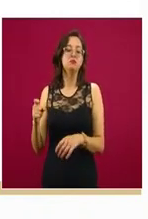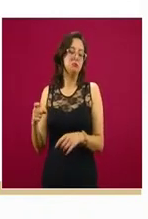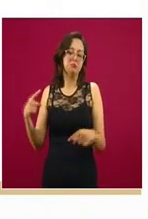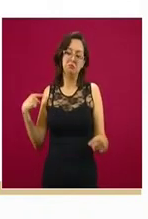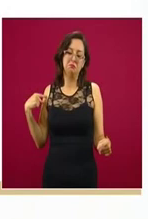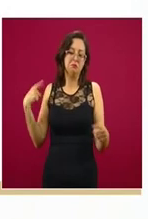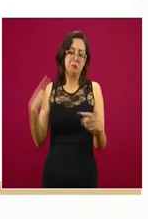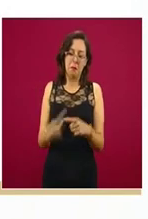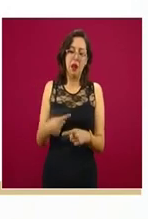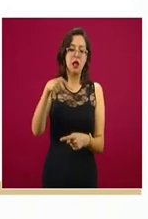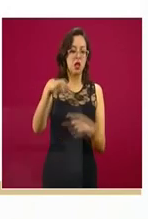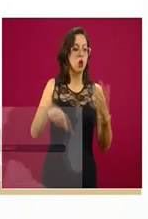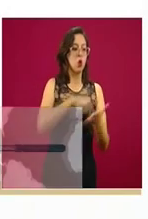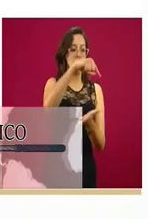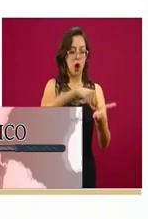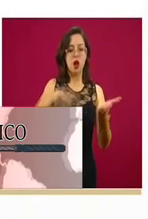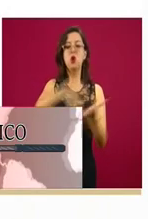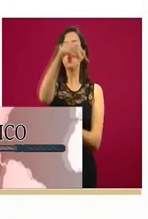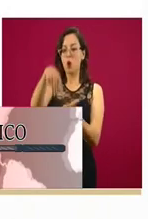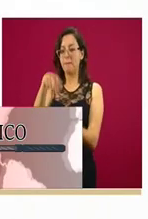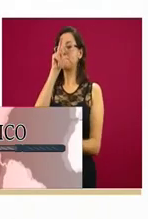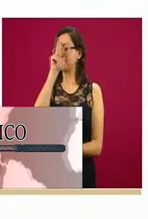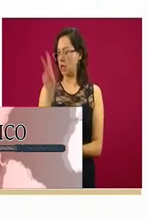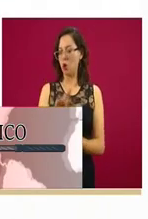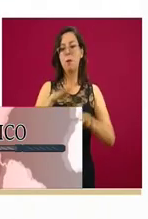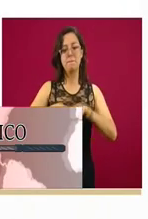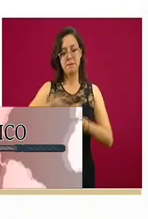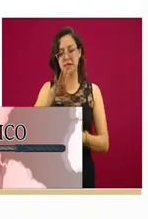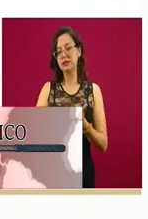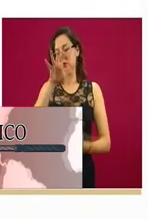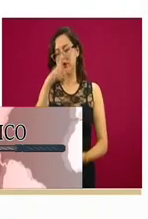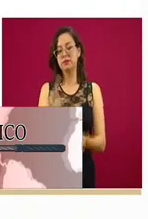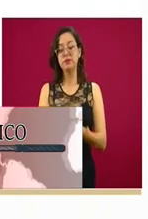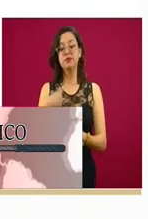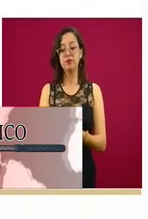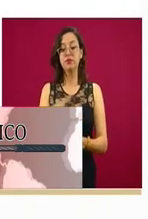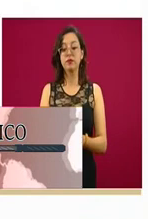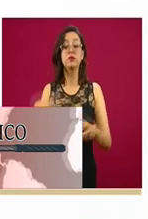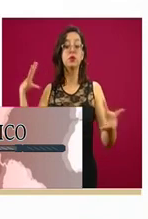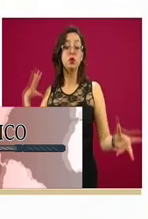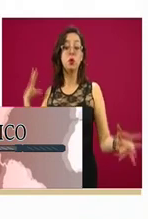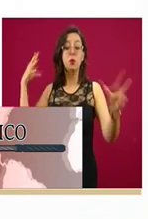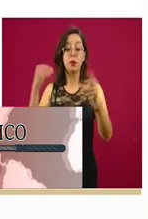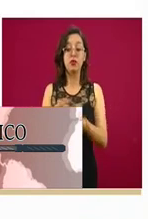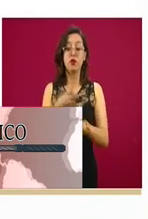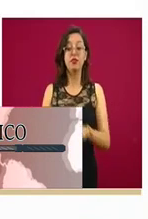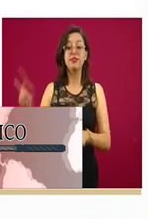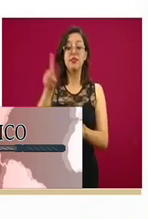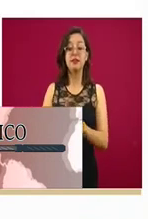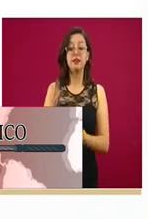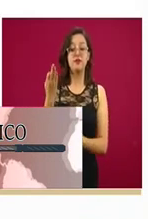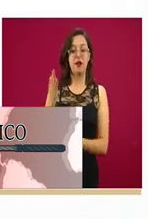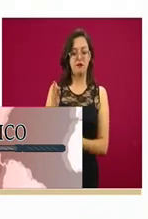días que son las zonas donde se presenta la mayor carga de enfermedad. Esta es la enfermedad acumulada, pero ahora vemos en la